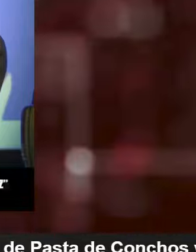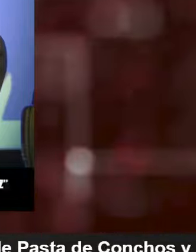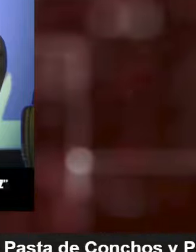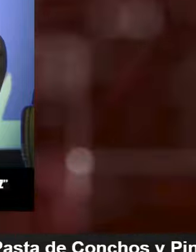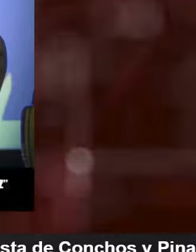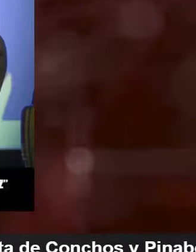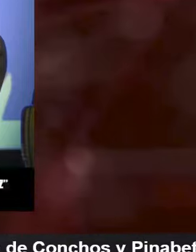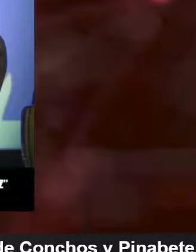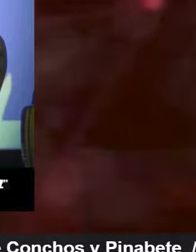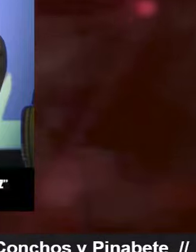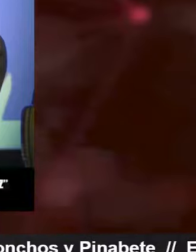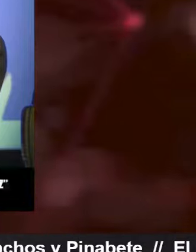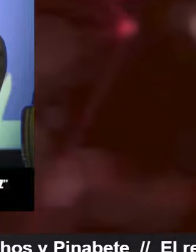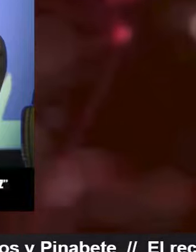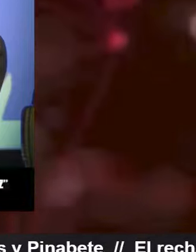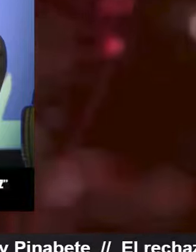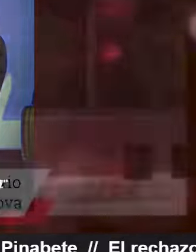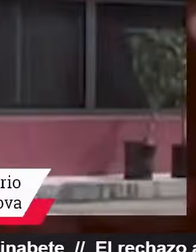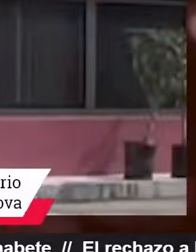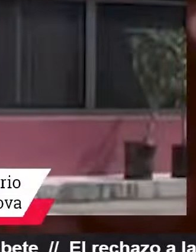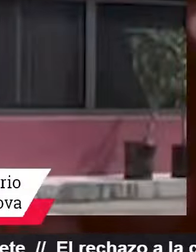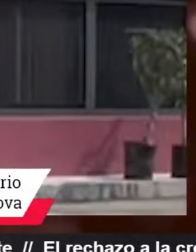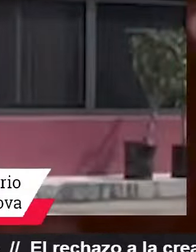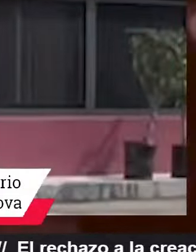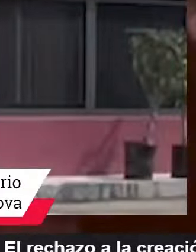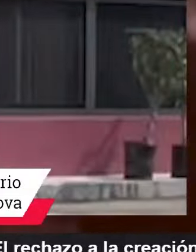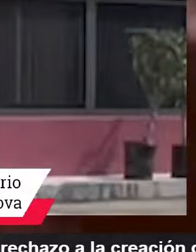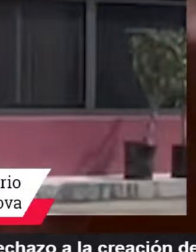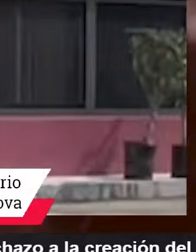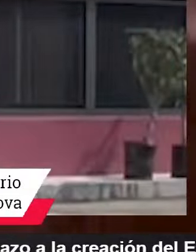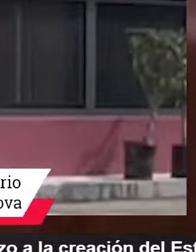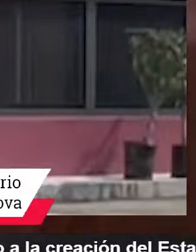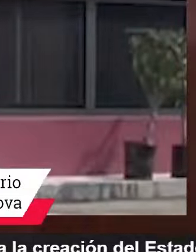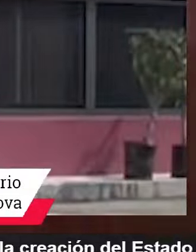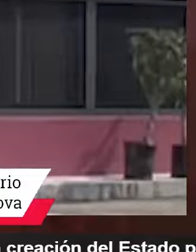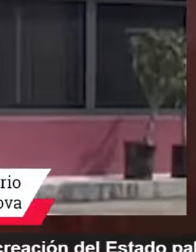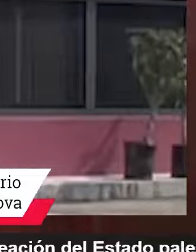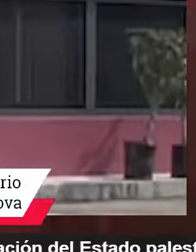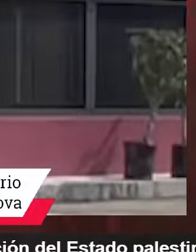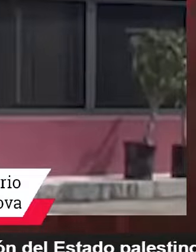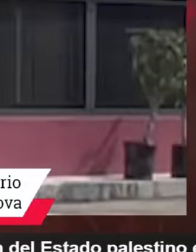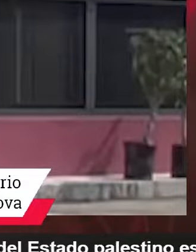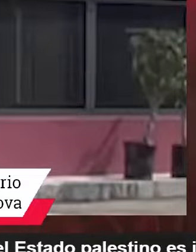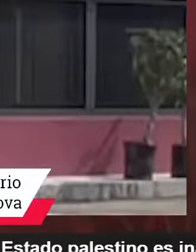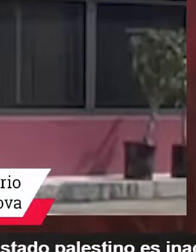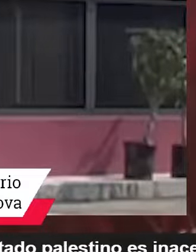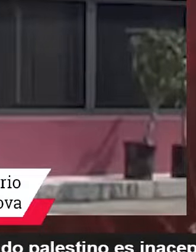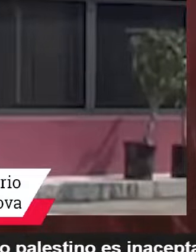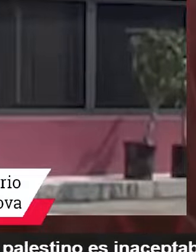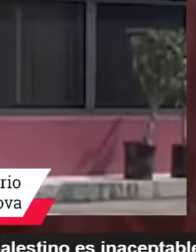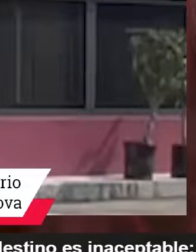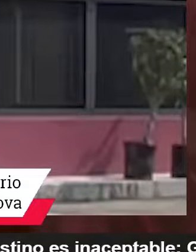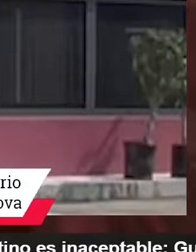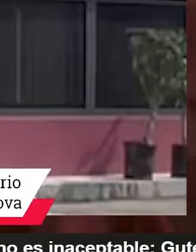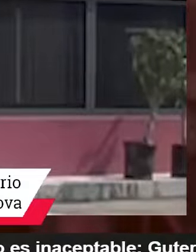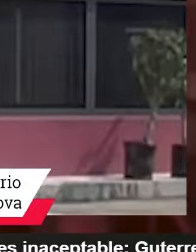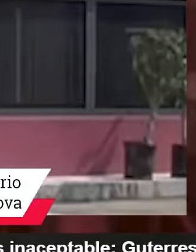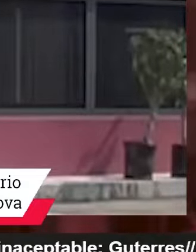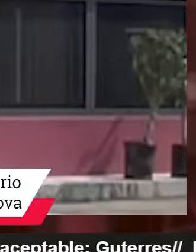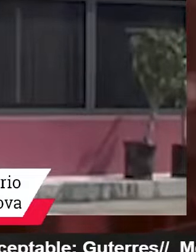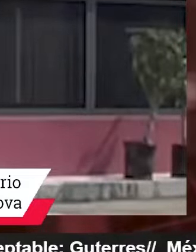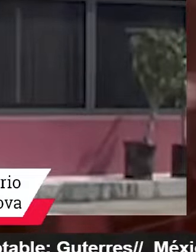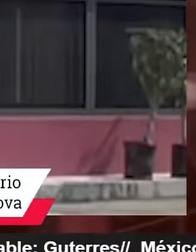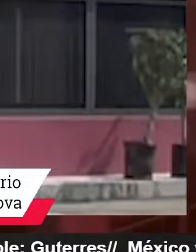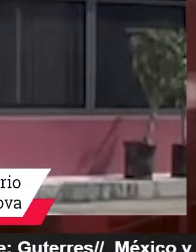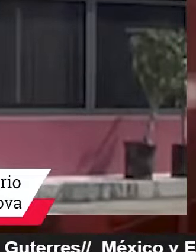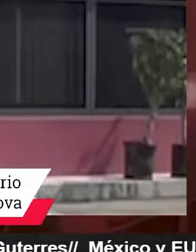ver que en realidad ellos pueden hacer eh lo que consideren mejor para el propio Instituto Nacional electoral y pone